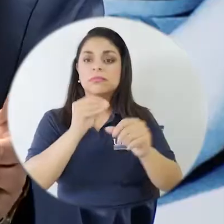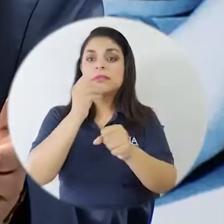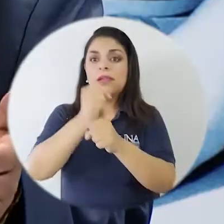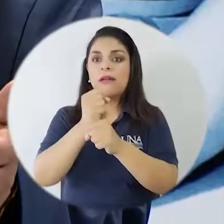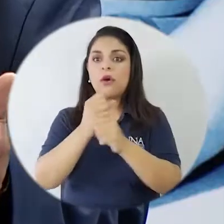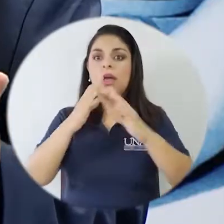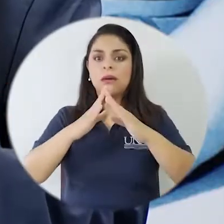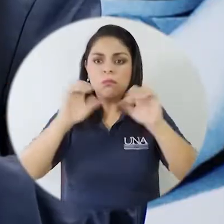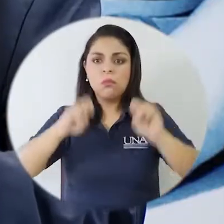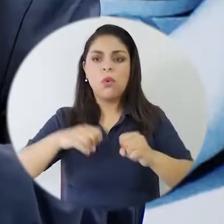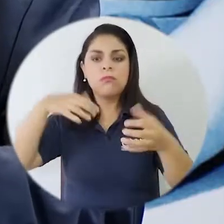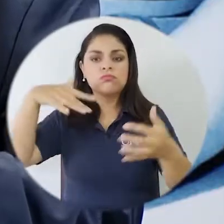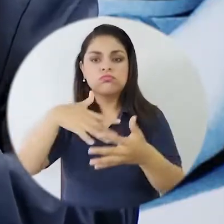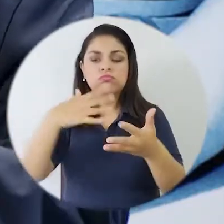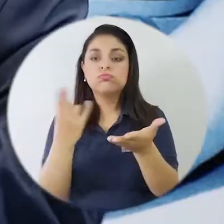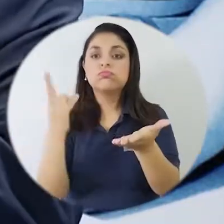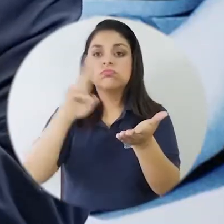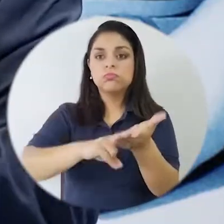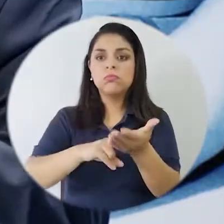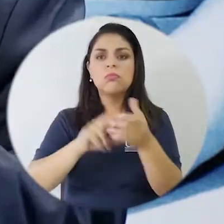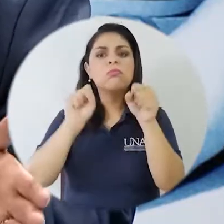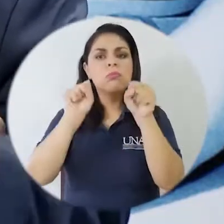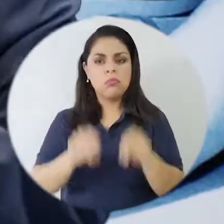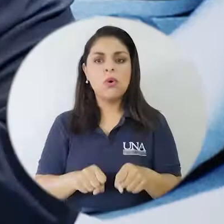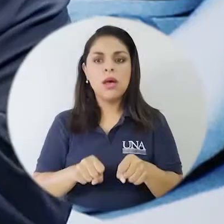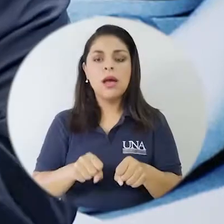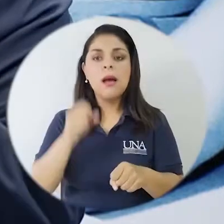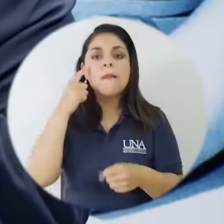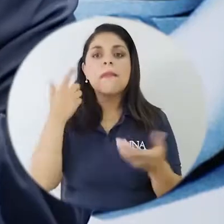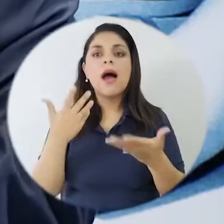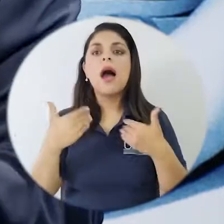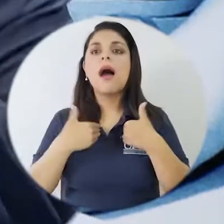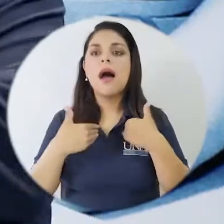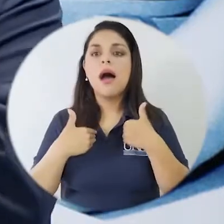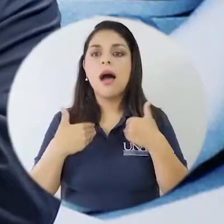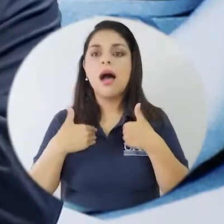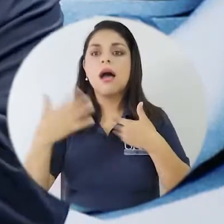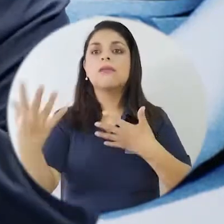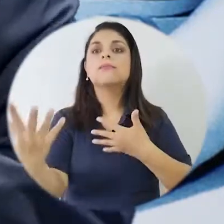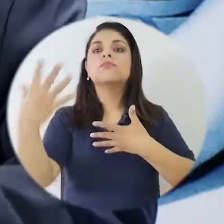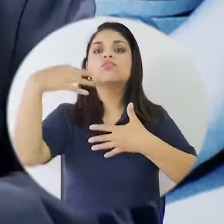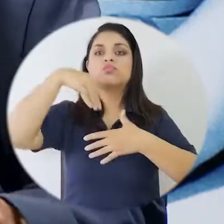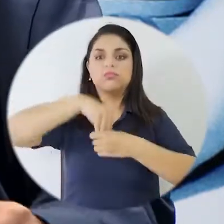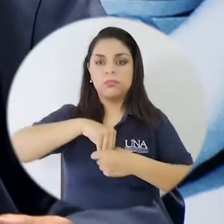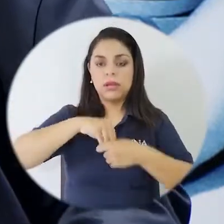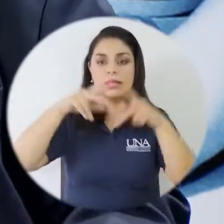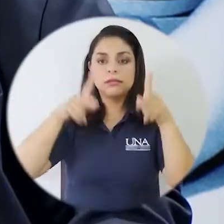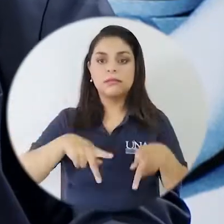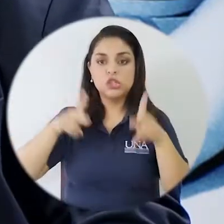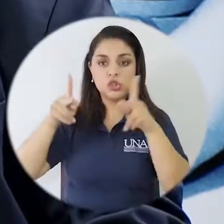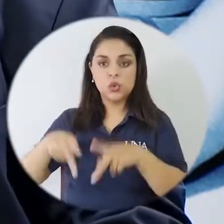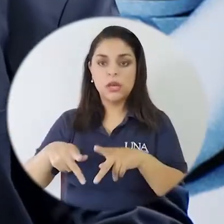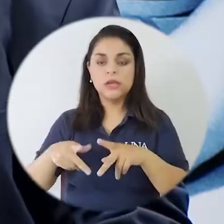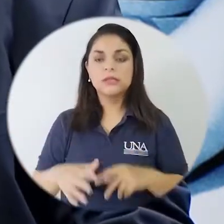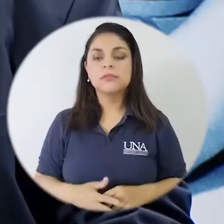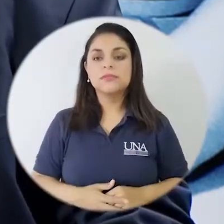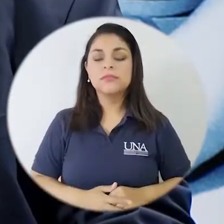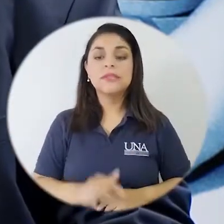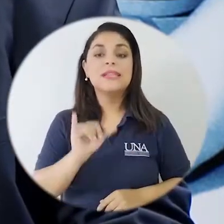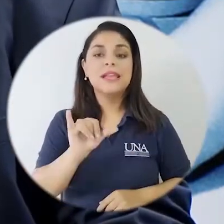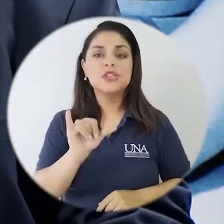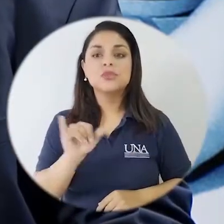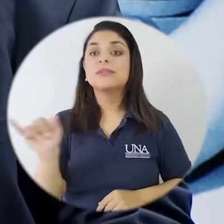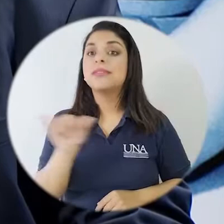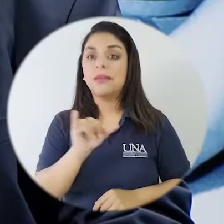ha permitido que se puedan dar esas condiciones para que haya una reincorporación de las personas. Y esto ha sucedido también